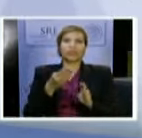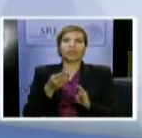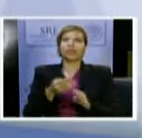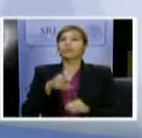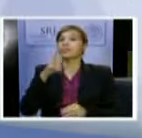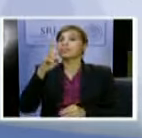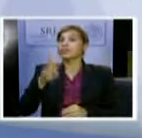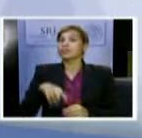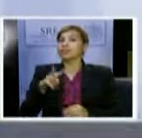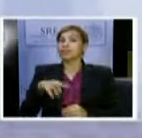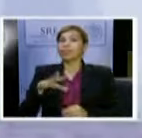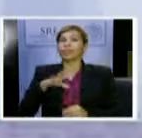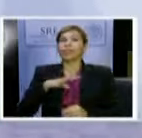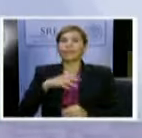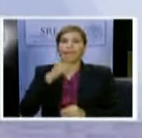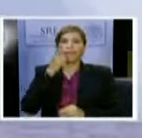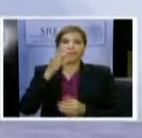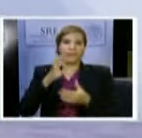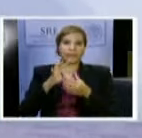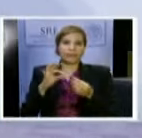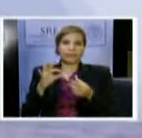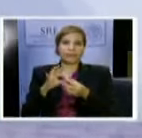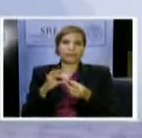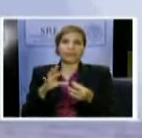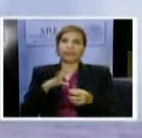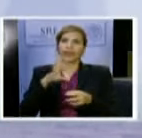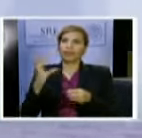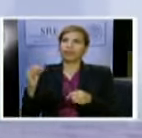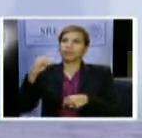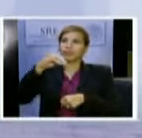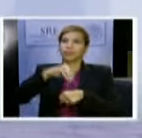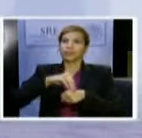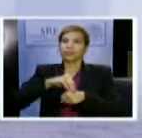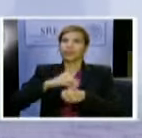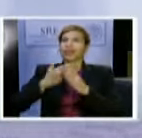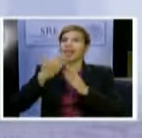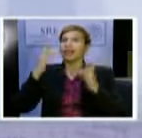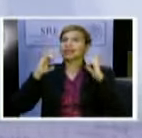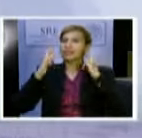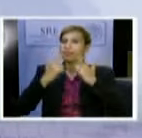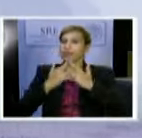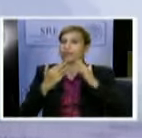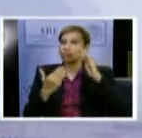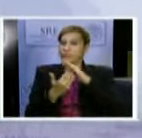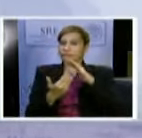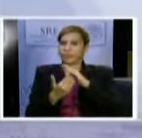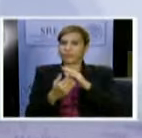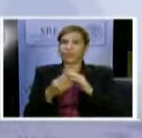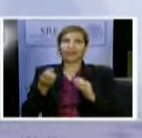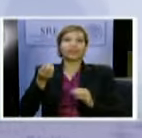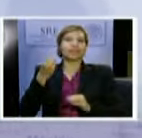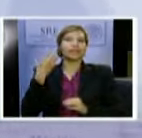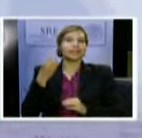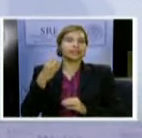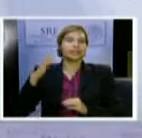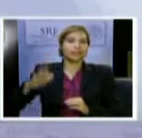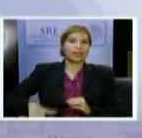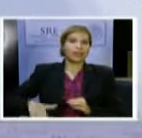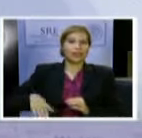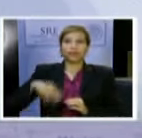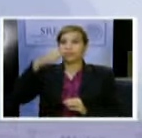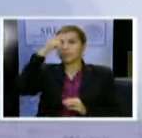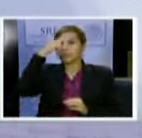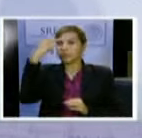ciertamente, como se ha dicho aquí, implícitamente en el panel anterior, está claro que